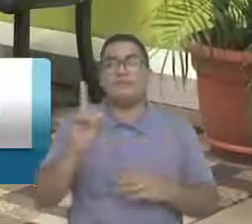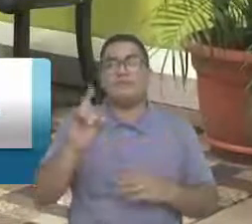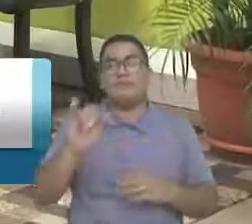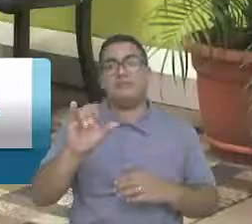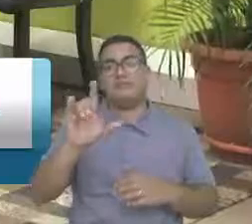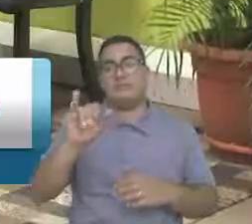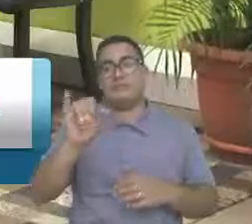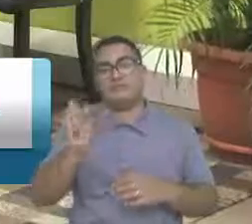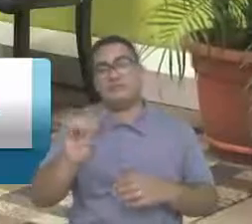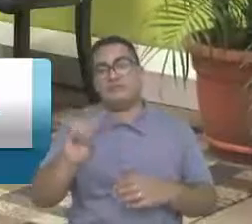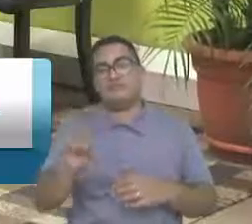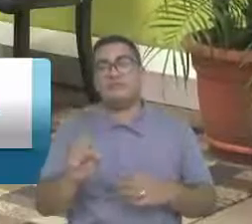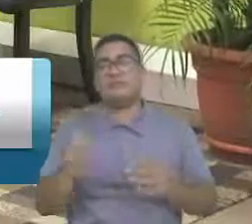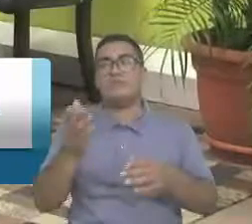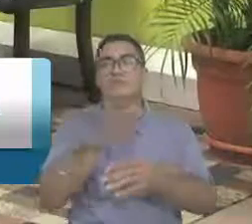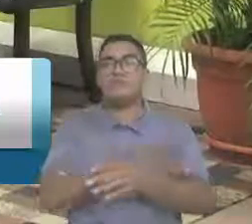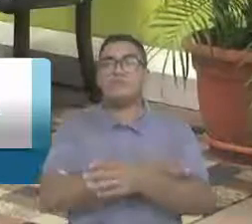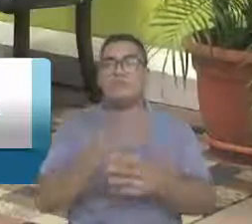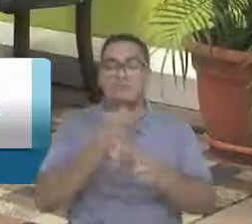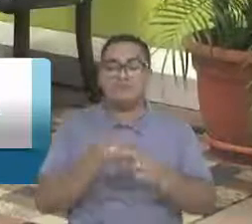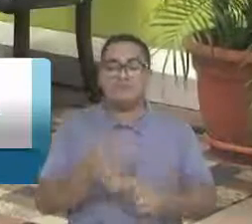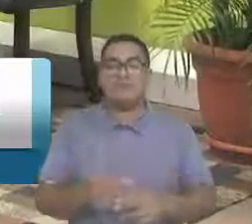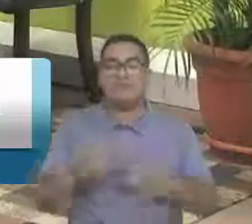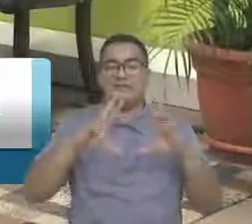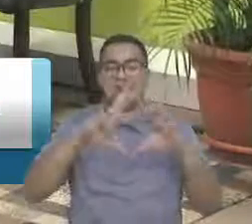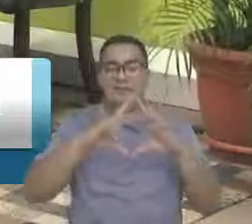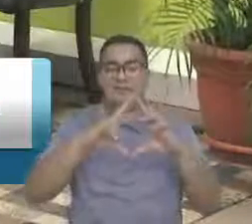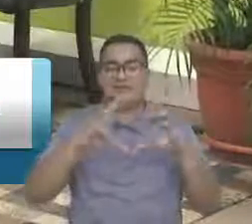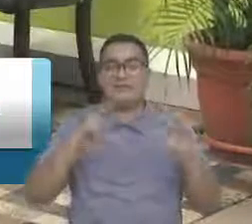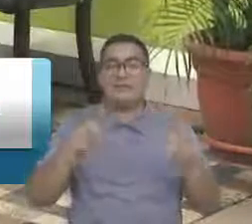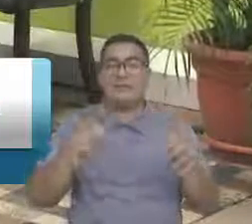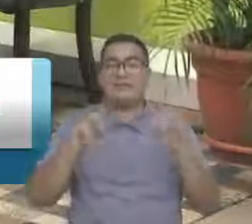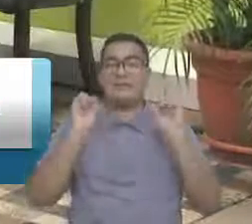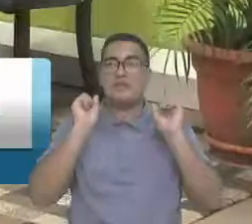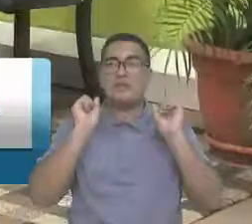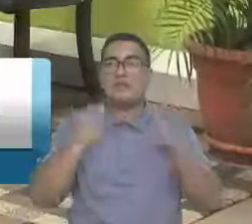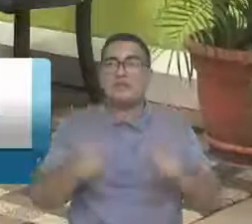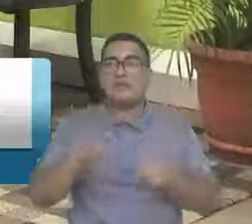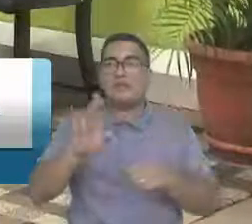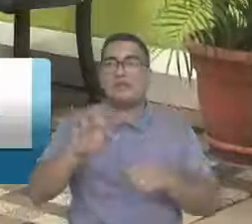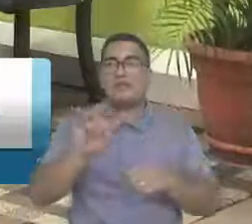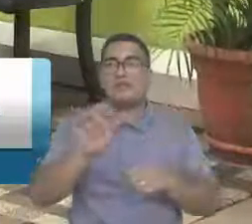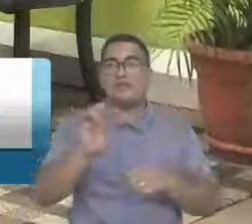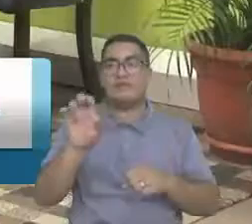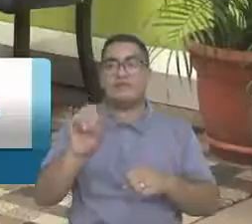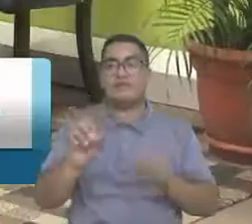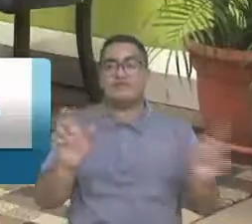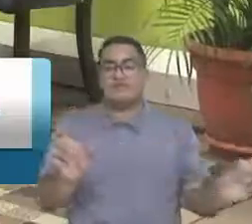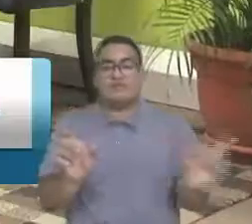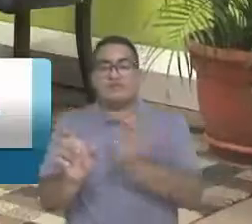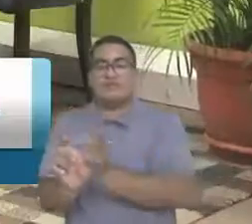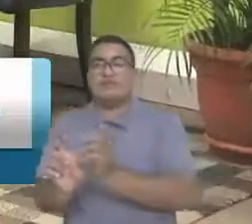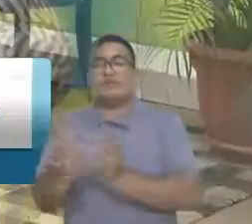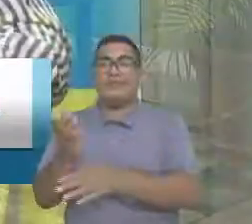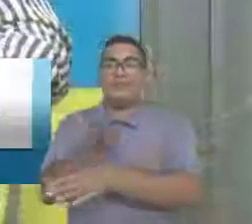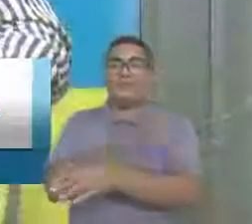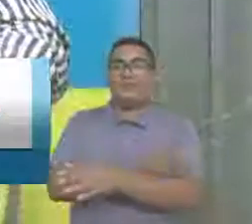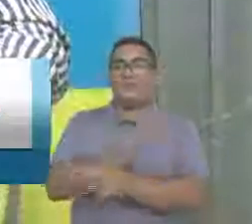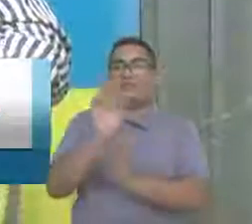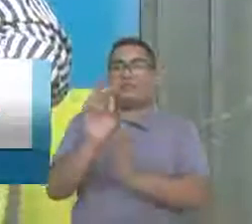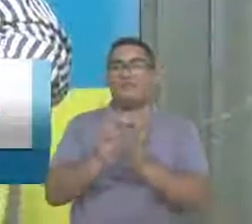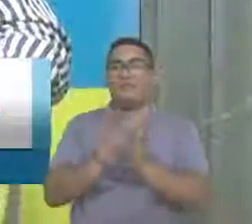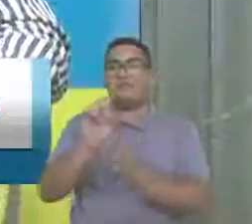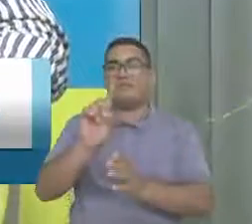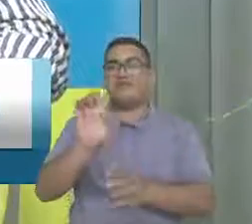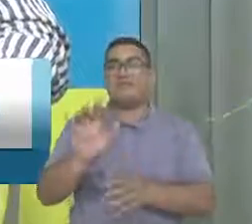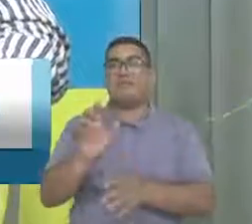criterios ya bien establecidos. Todavía en nuestro país, doctor, no está la opción del trasplante de riñón. Le pregunto esto porque en el 2015 la Asamblea